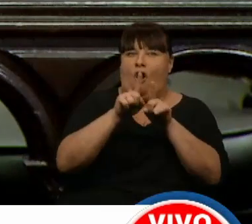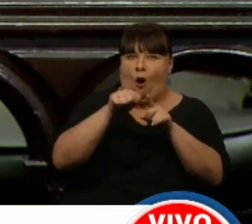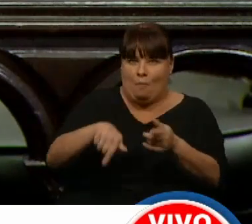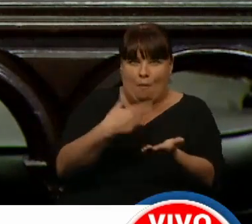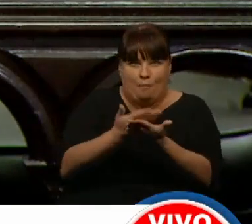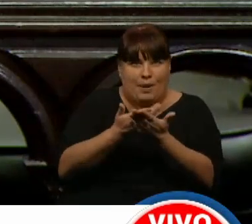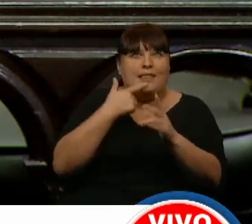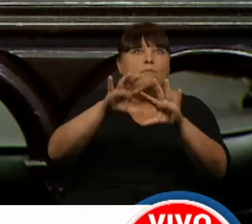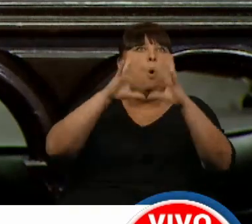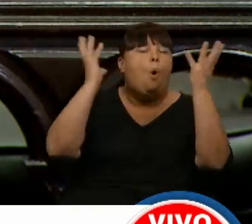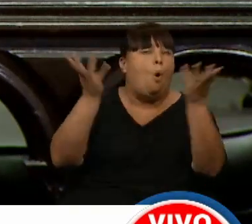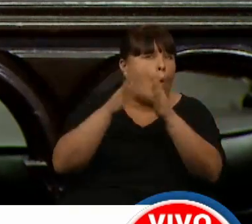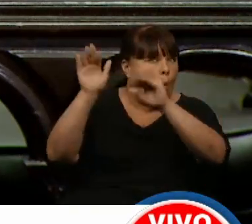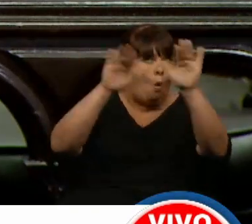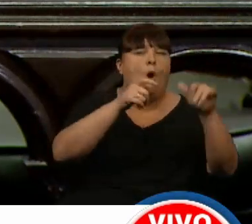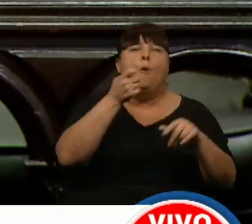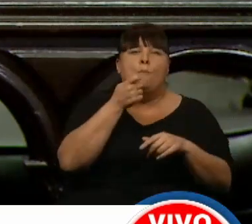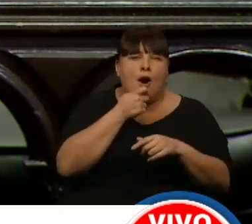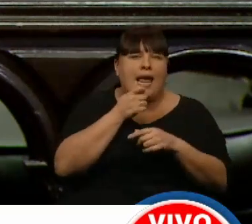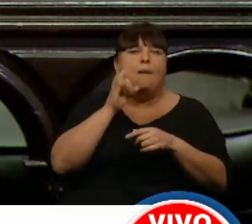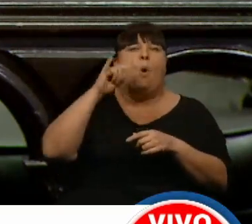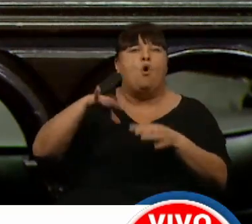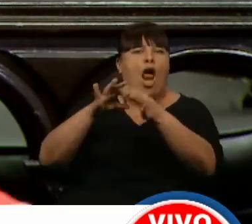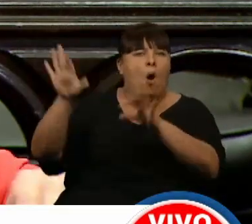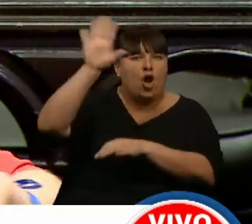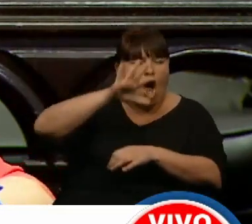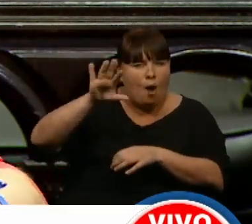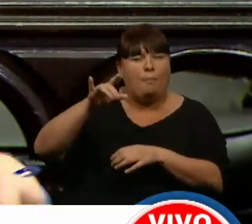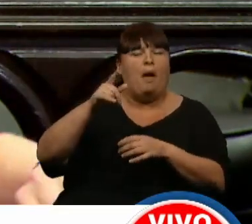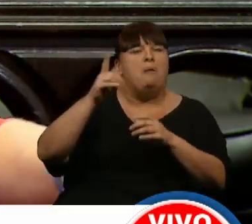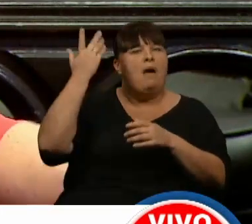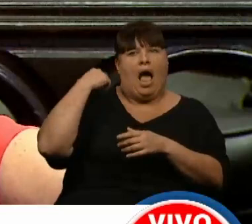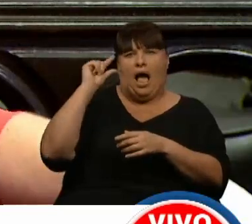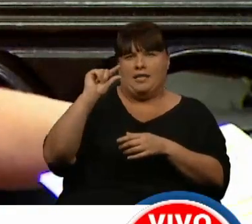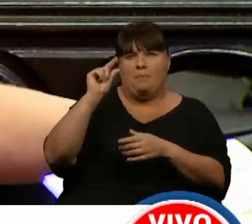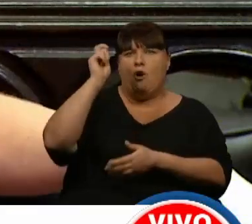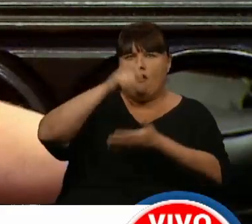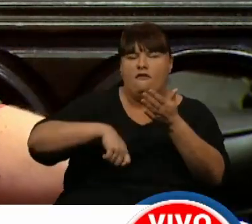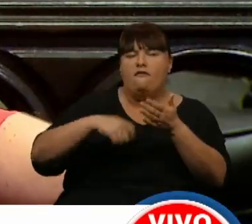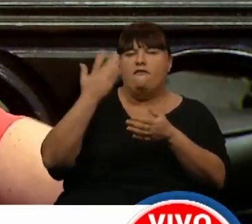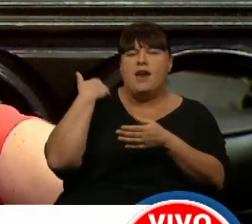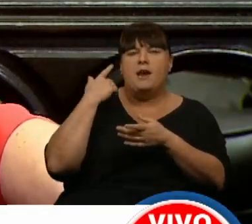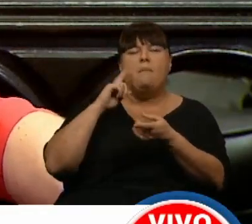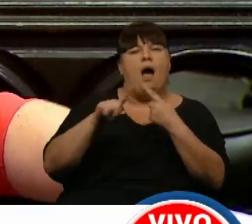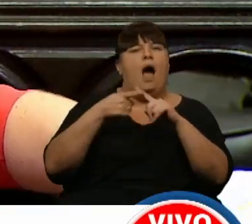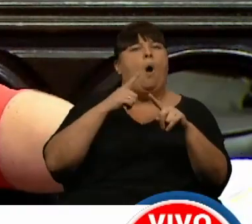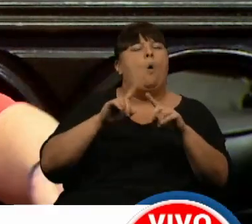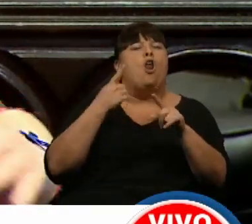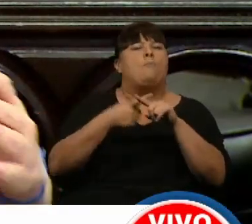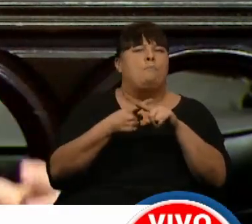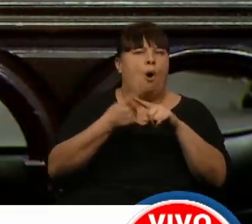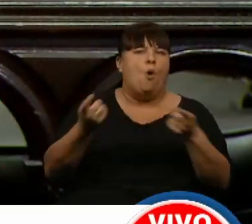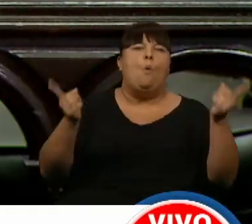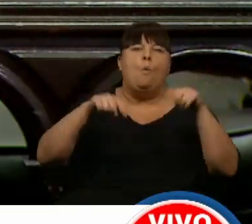está planteando el mundo entero, como por ejemplo la Unión Europea, que celebró hace pocos días atrás su acuerdo por